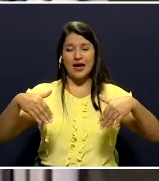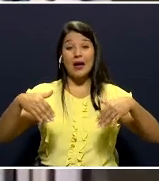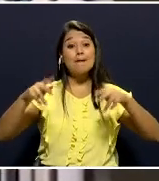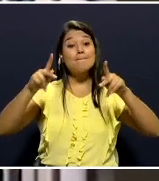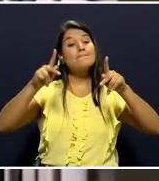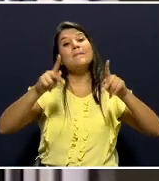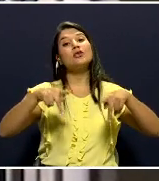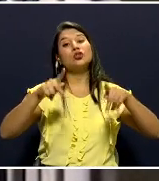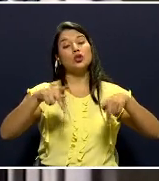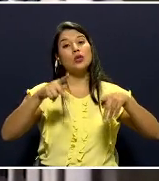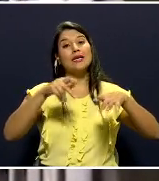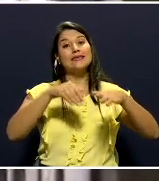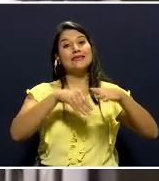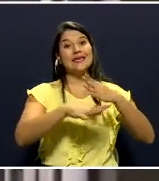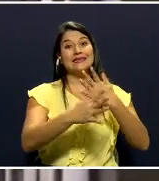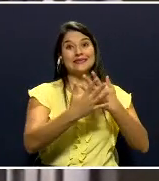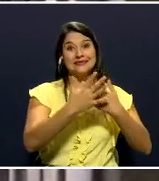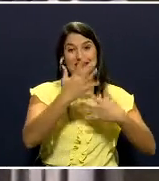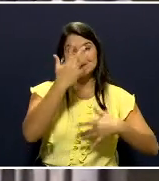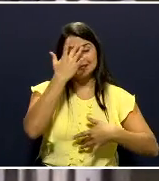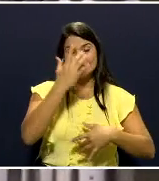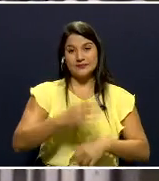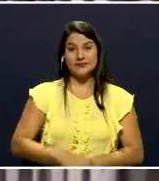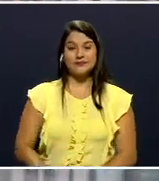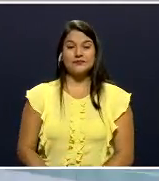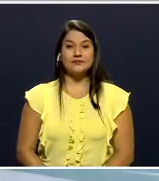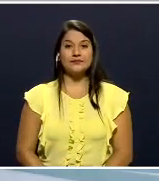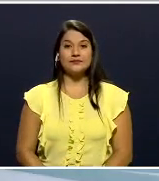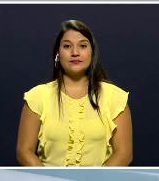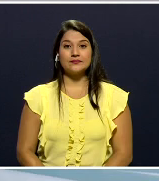judiciales, pero no detalló la cantidad.